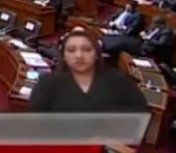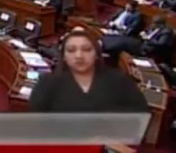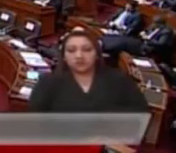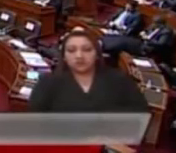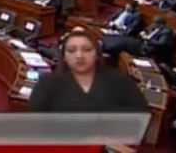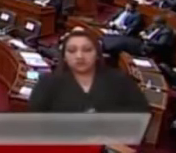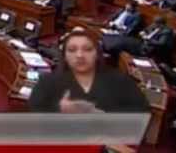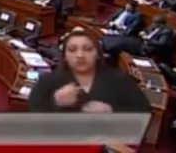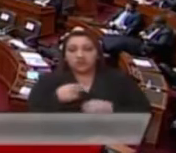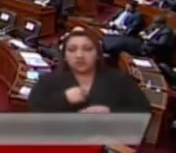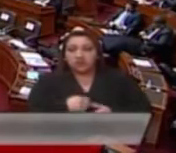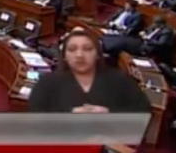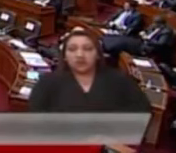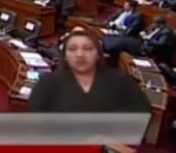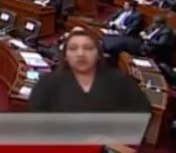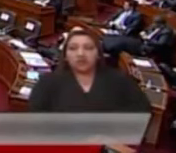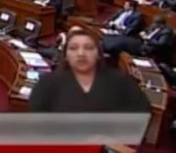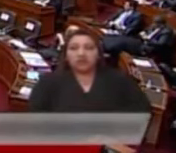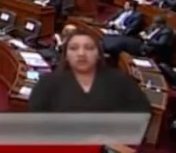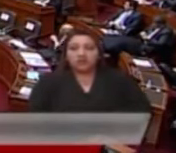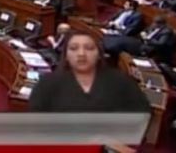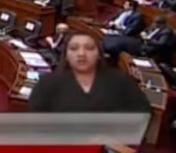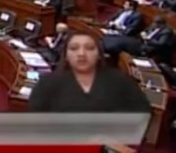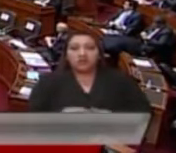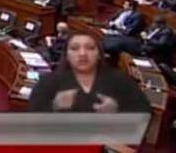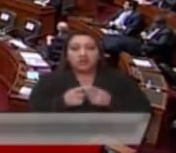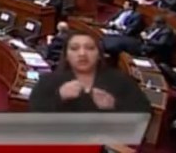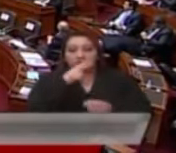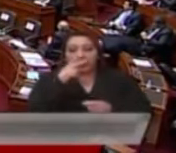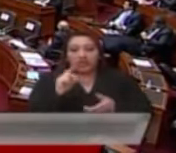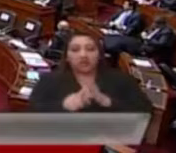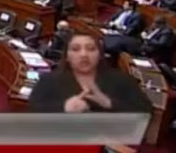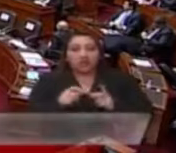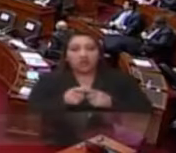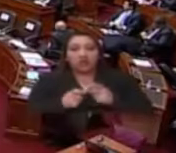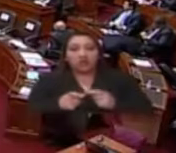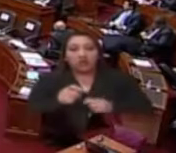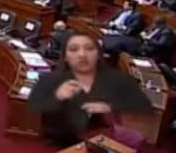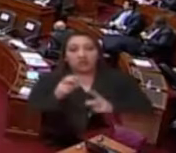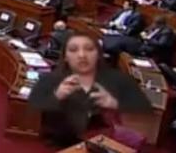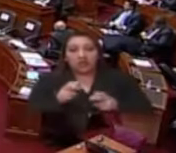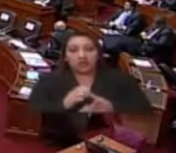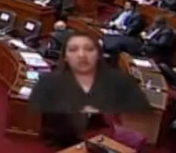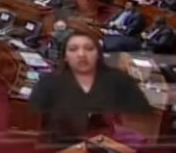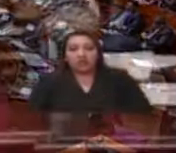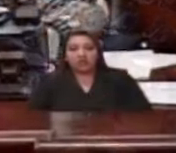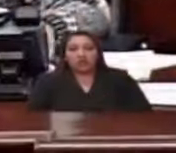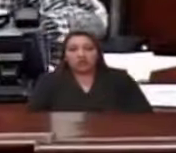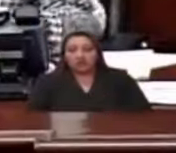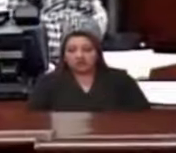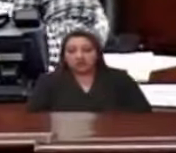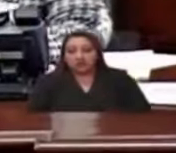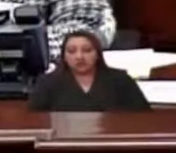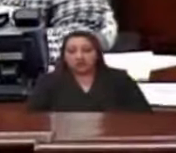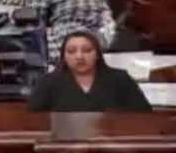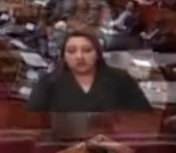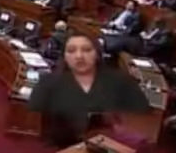Ministro, le ha pedido interrupción el congresista Javier Velázquez y después el congresista Galarreta.